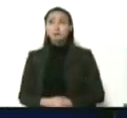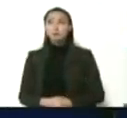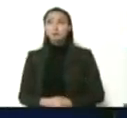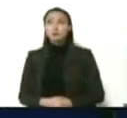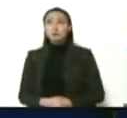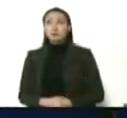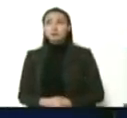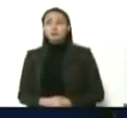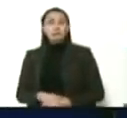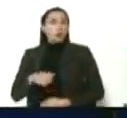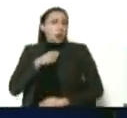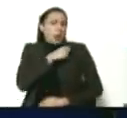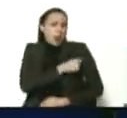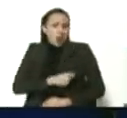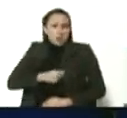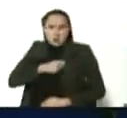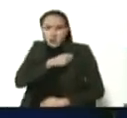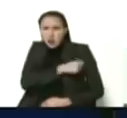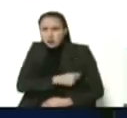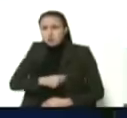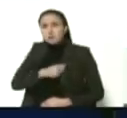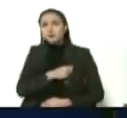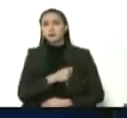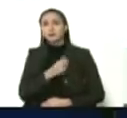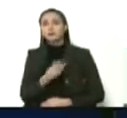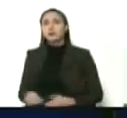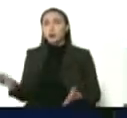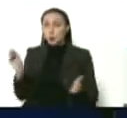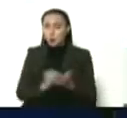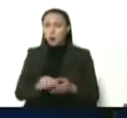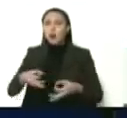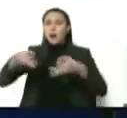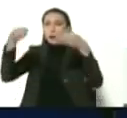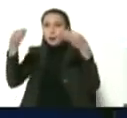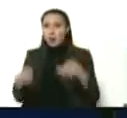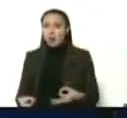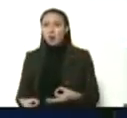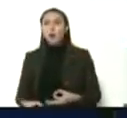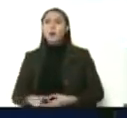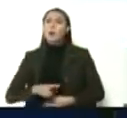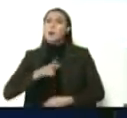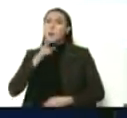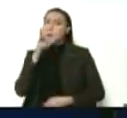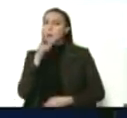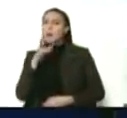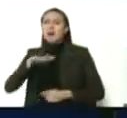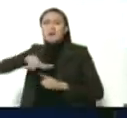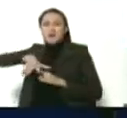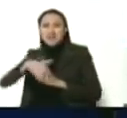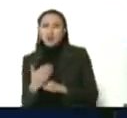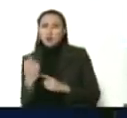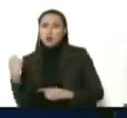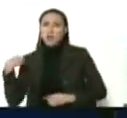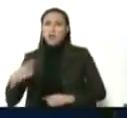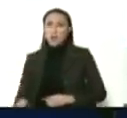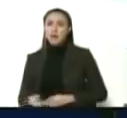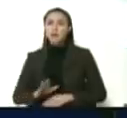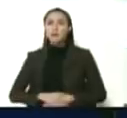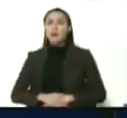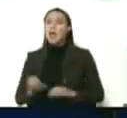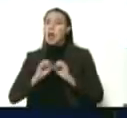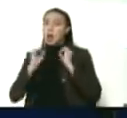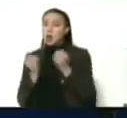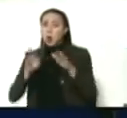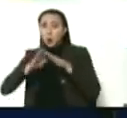bueno, lamentablemente se concretaron los peores escenarios que la Organización Mundial de la